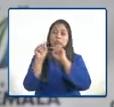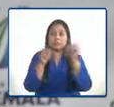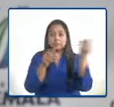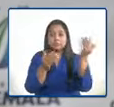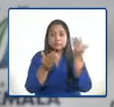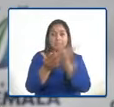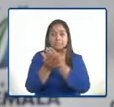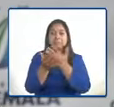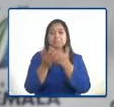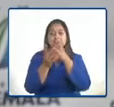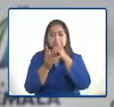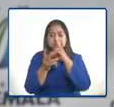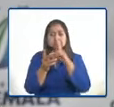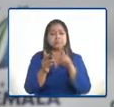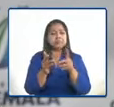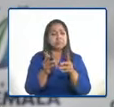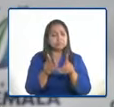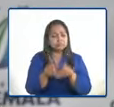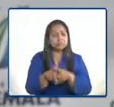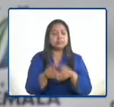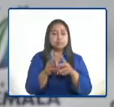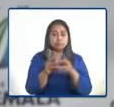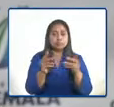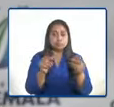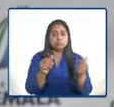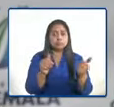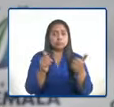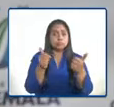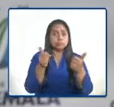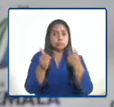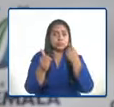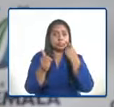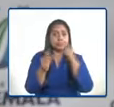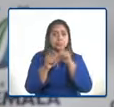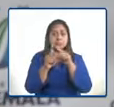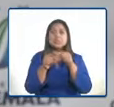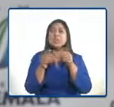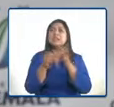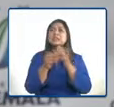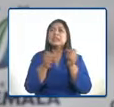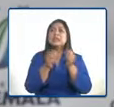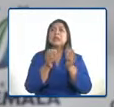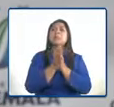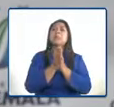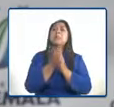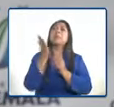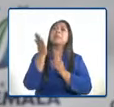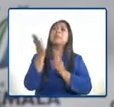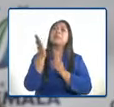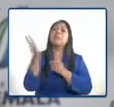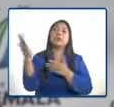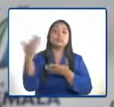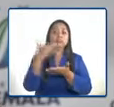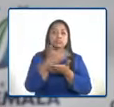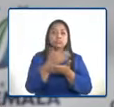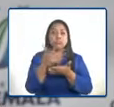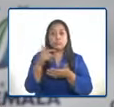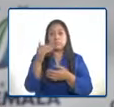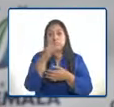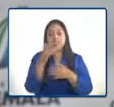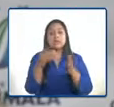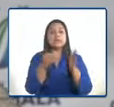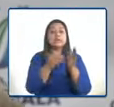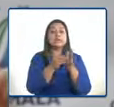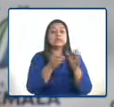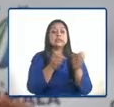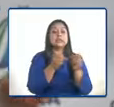una solución y de hecho ha sido muy pedida por el quetzalteco esta ruta aérea, y con ello conecta